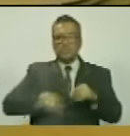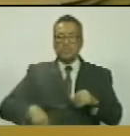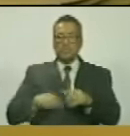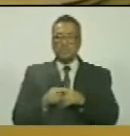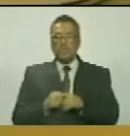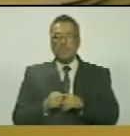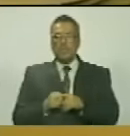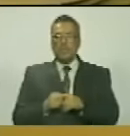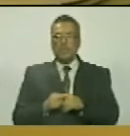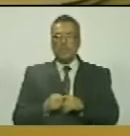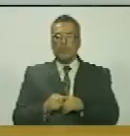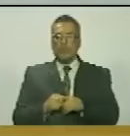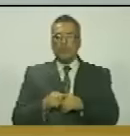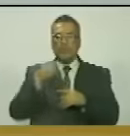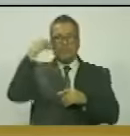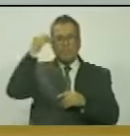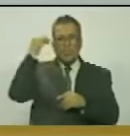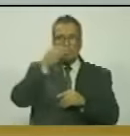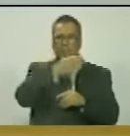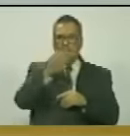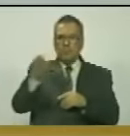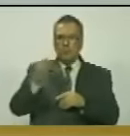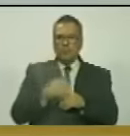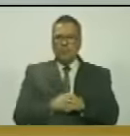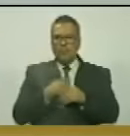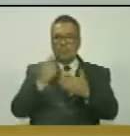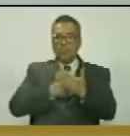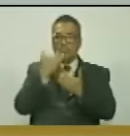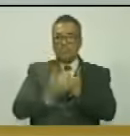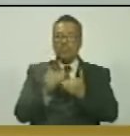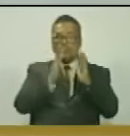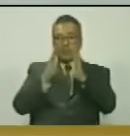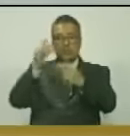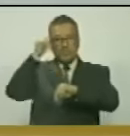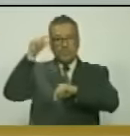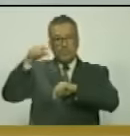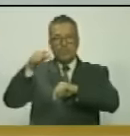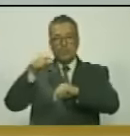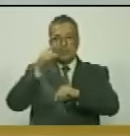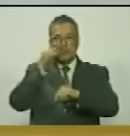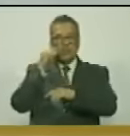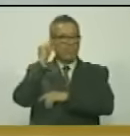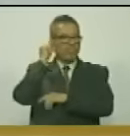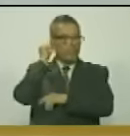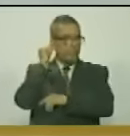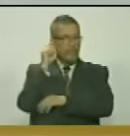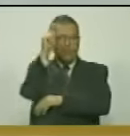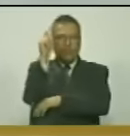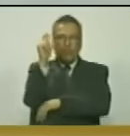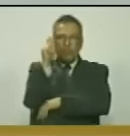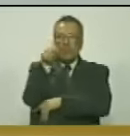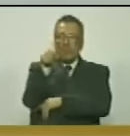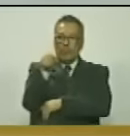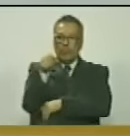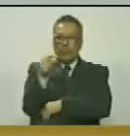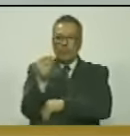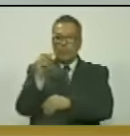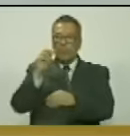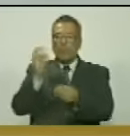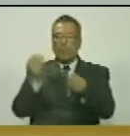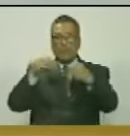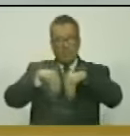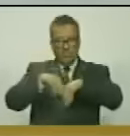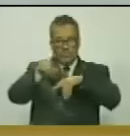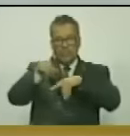presidente. En consideración, el proyecto de orden del día, las ciudadanas diputadas y los ciudadanos diputados que estén a favor